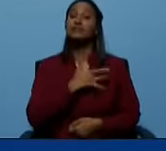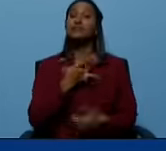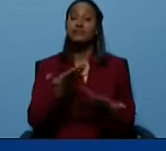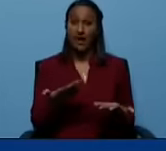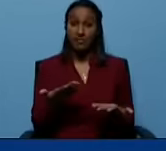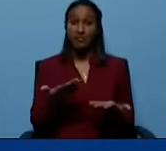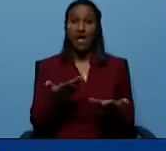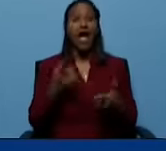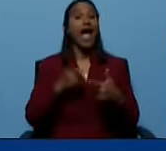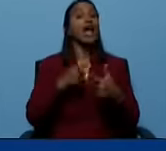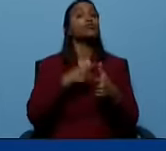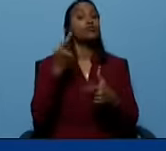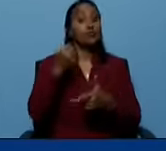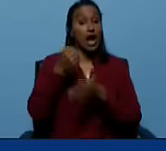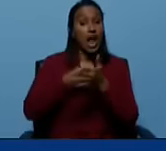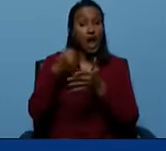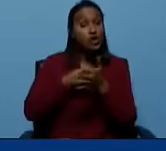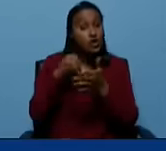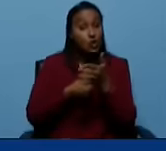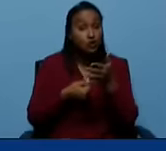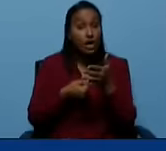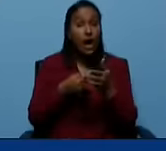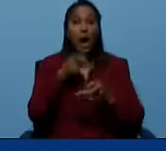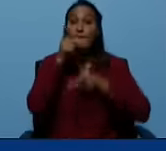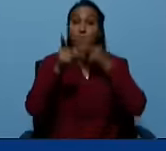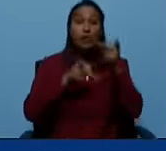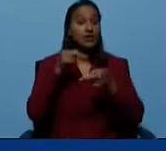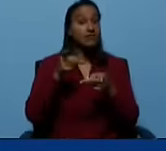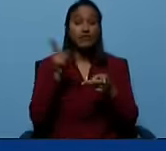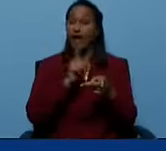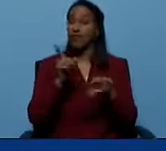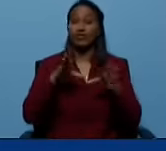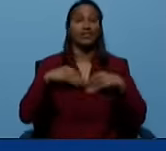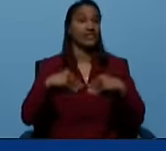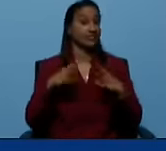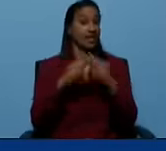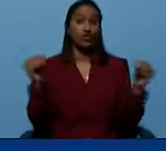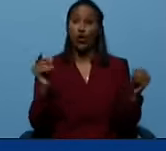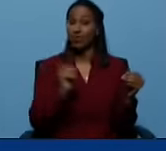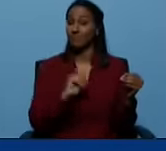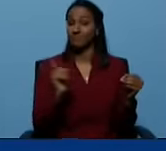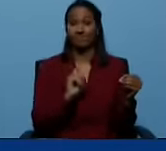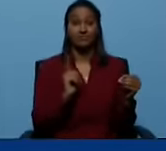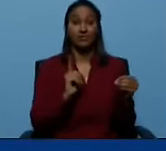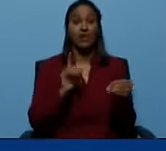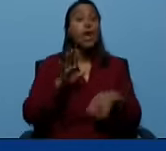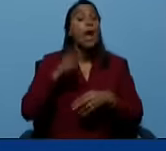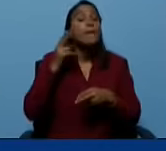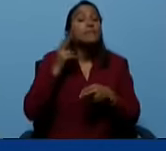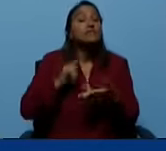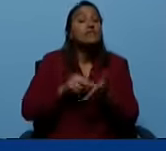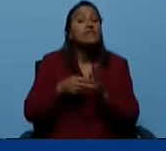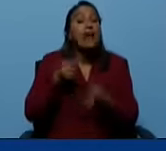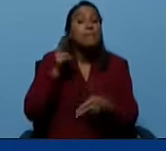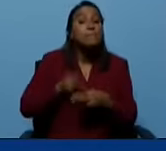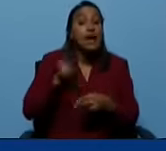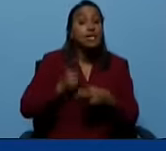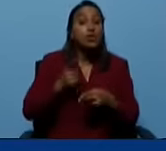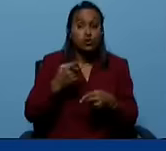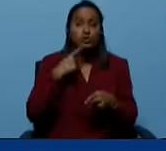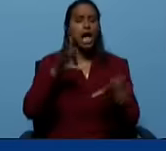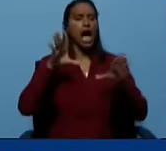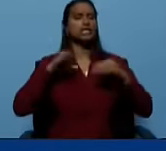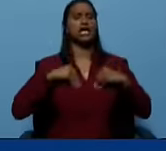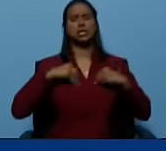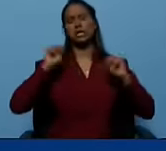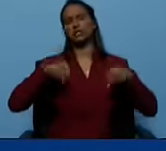lucha política, no se vale todo en la guerra comunicacional. Es muy peligroso cuando se dice que se vale todo.